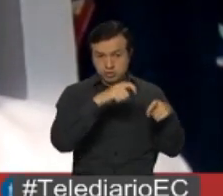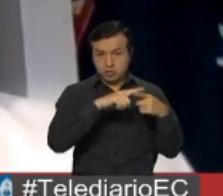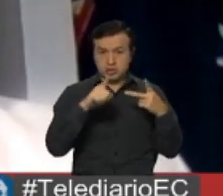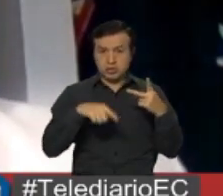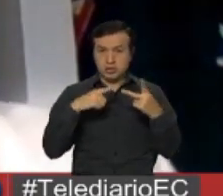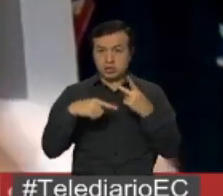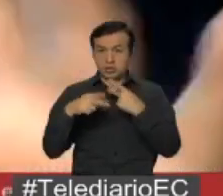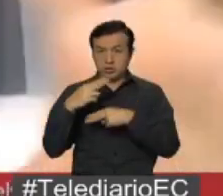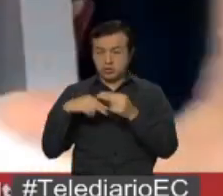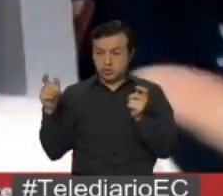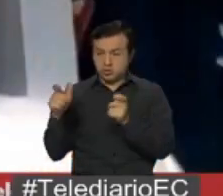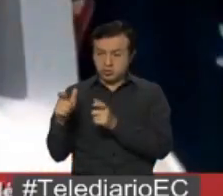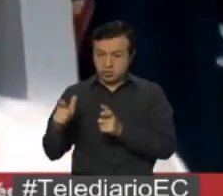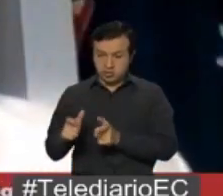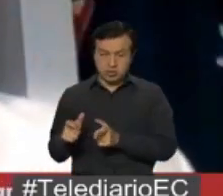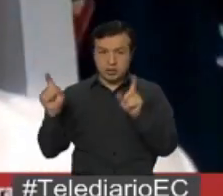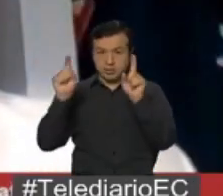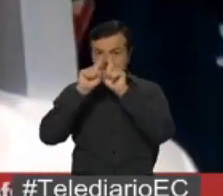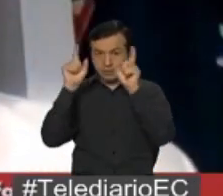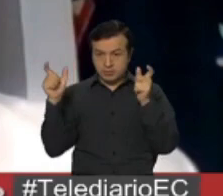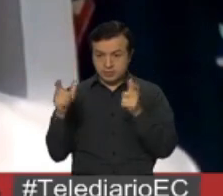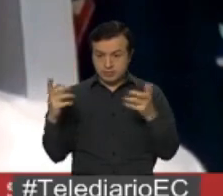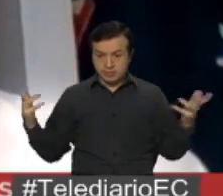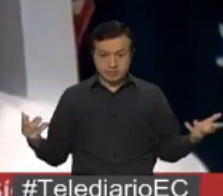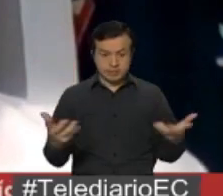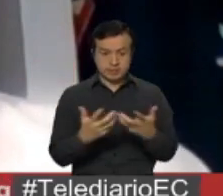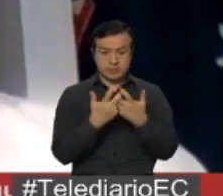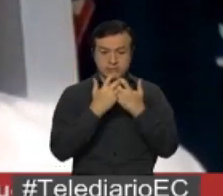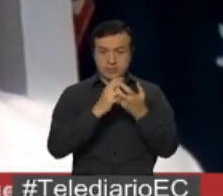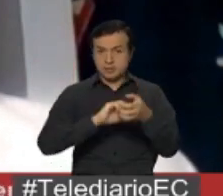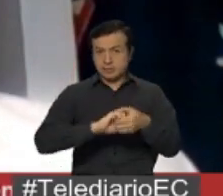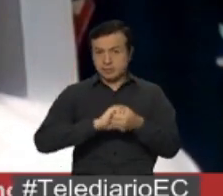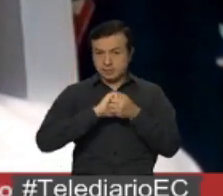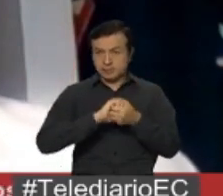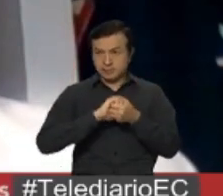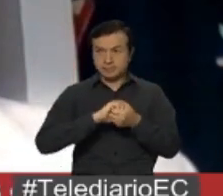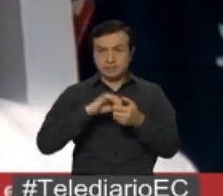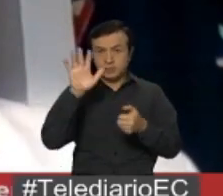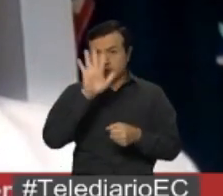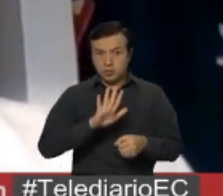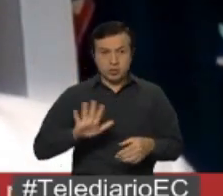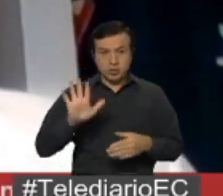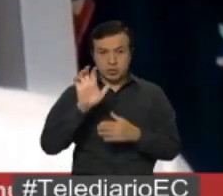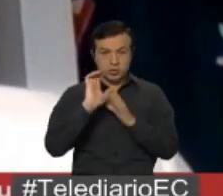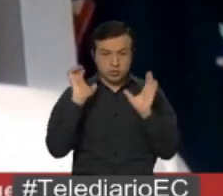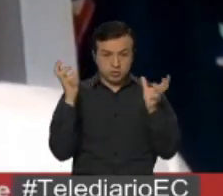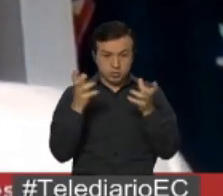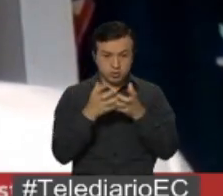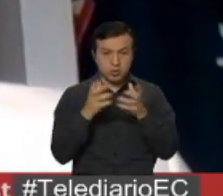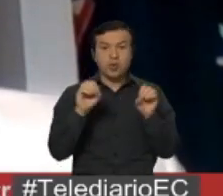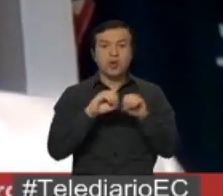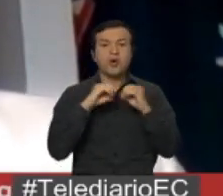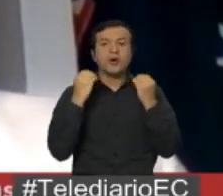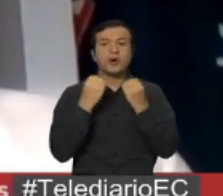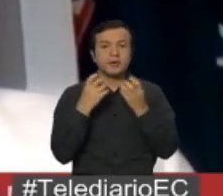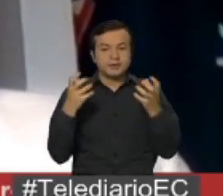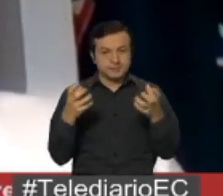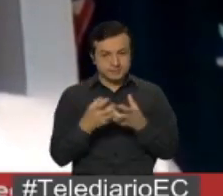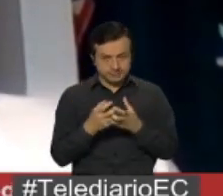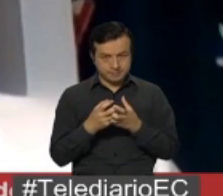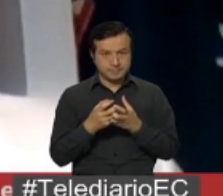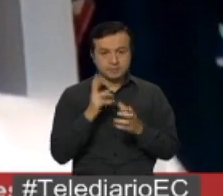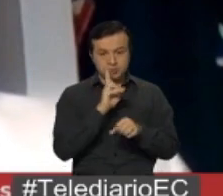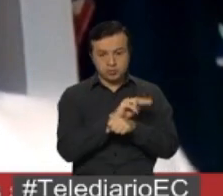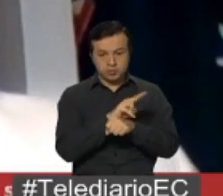y solidaria que son los que integran todo este universo que en el país forma el de las organizaciones que controlan